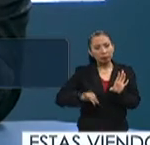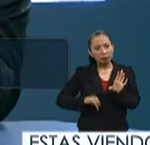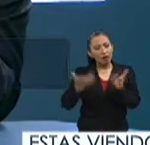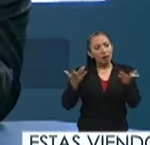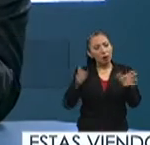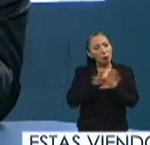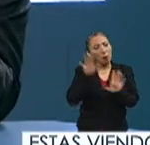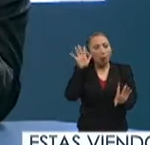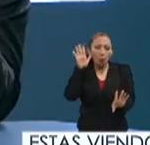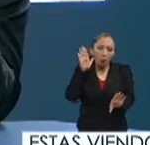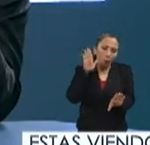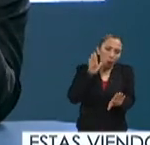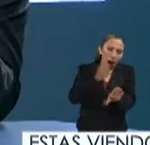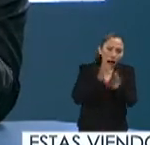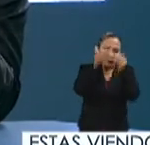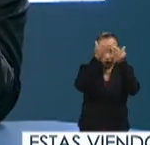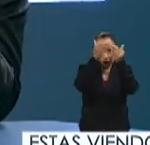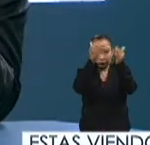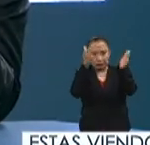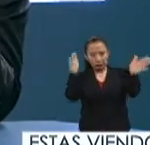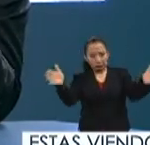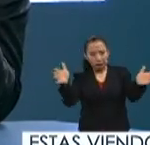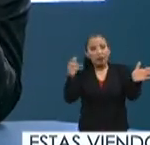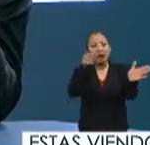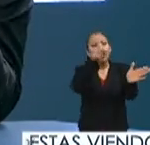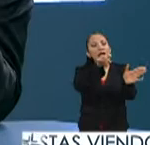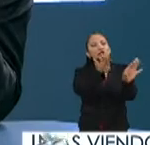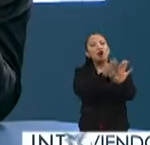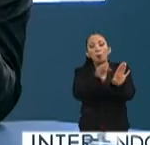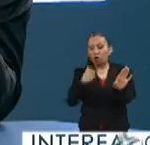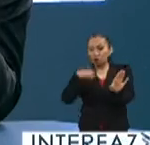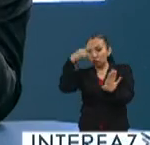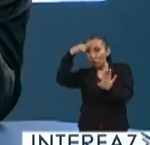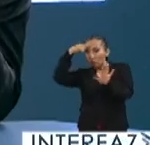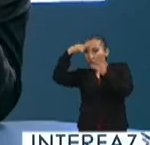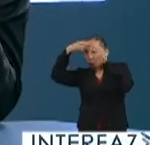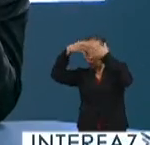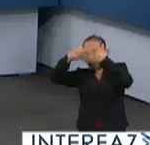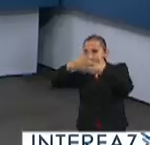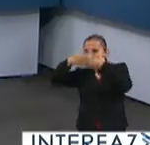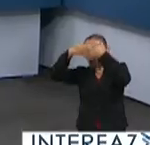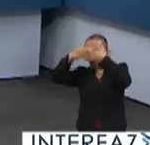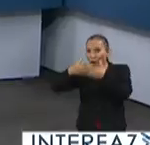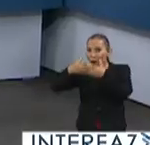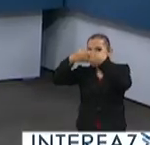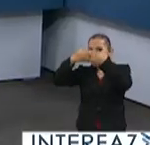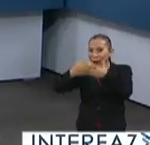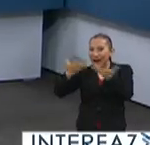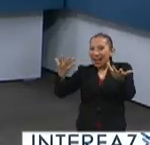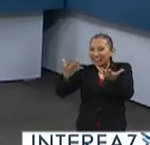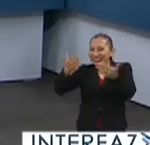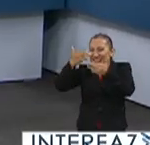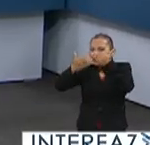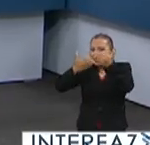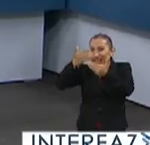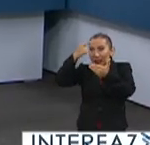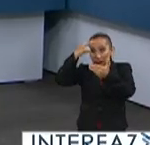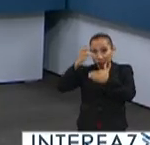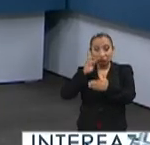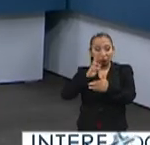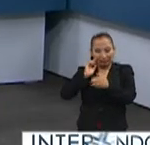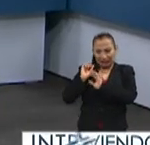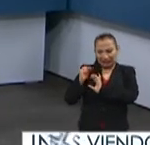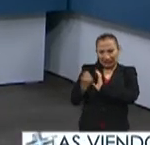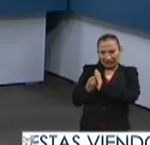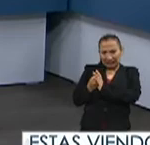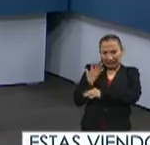un toque más amplio es la manera como nuestro cerebro funciona, ¿no? Y tenemos excelentes ensayos